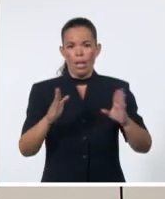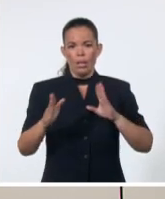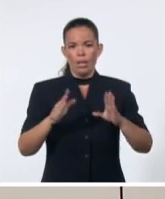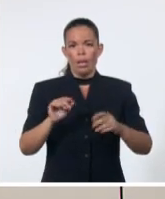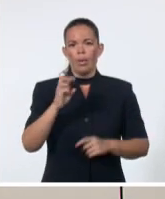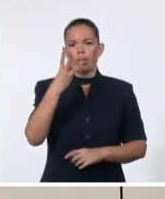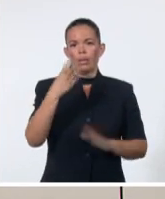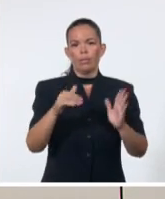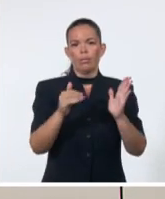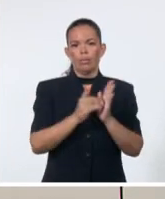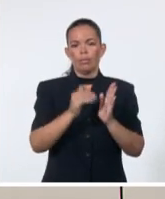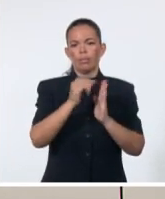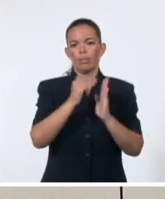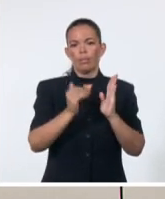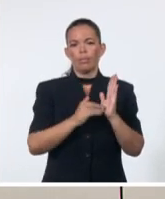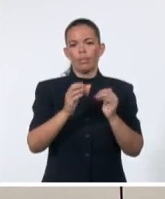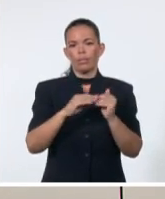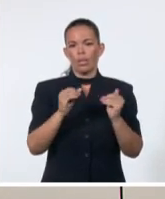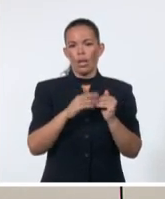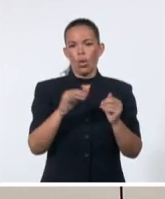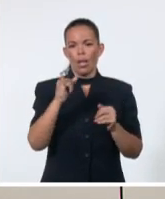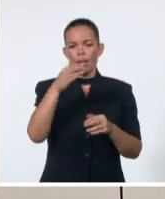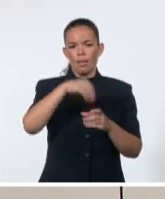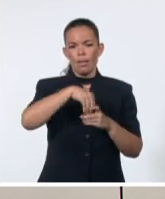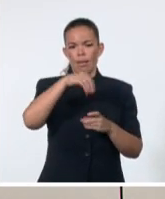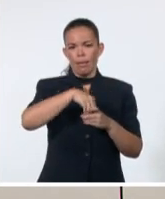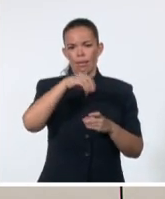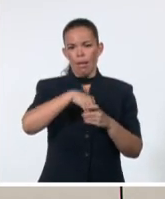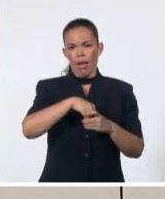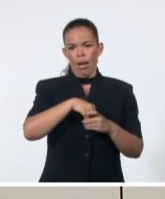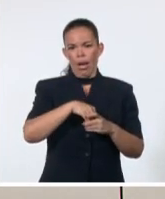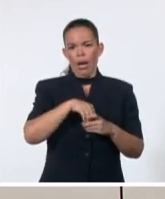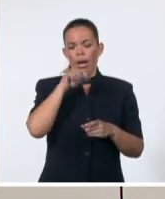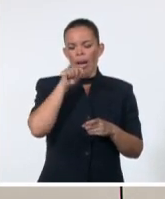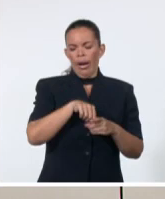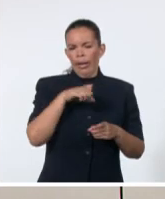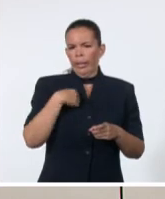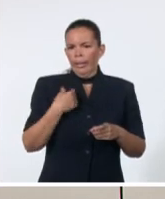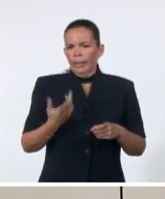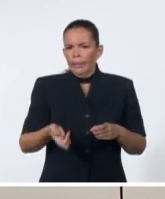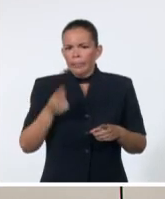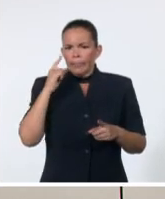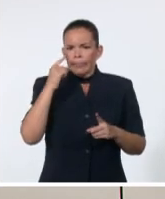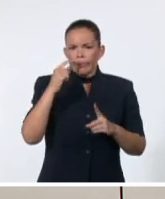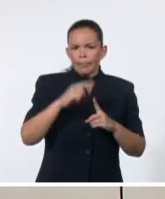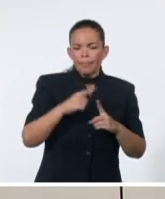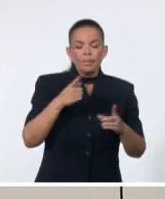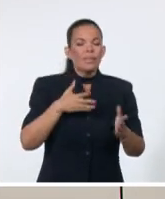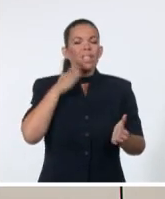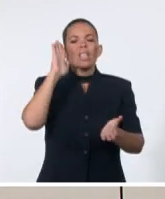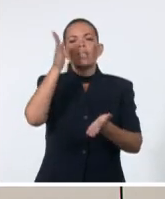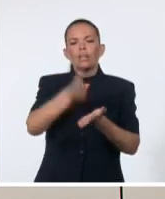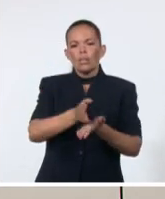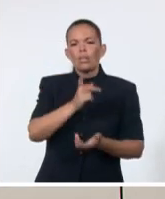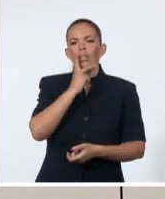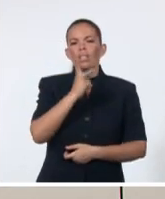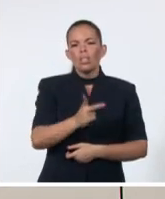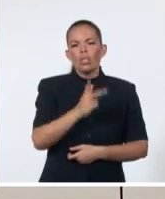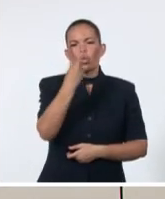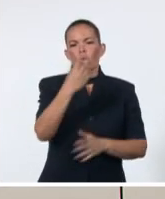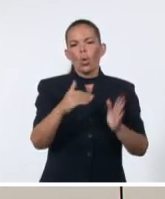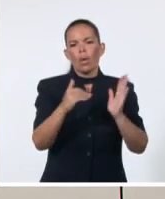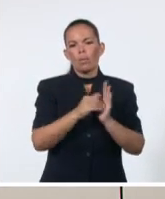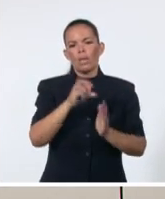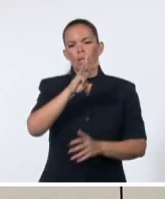3.000 millones de dólares los que ingresarán al fondo e irán directamente al financiamiento y atención de 2.300